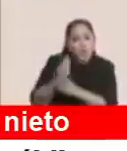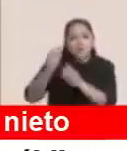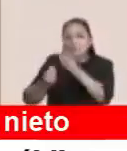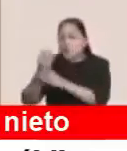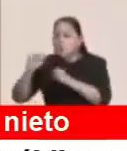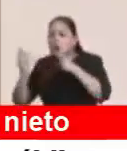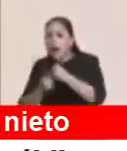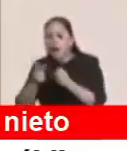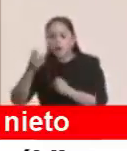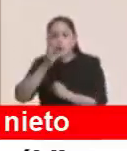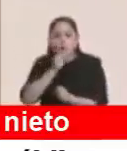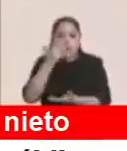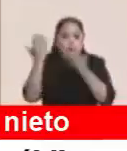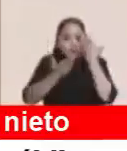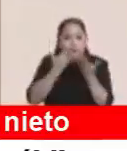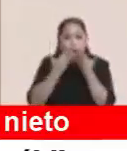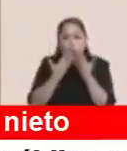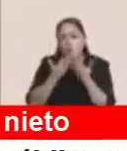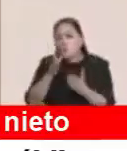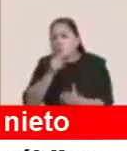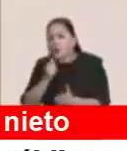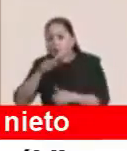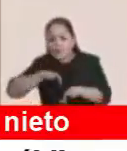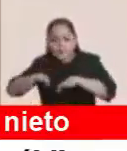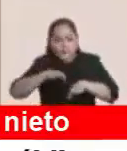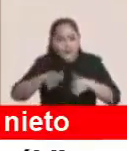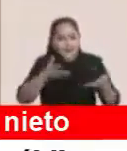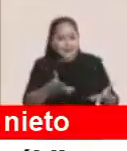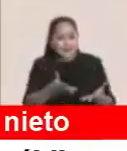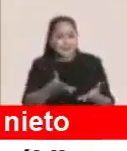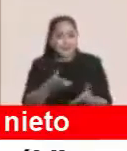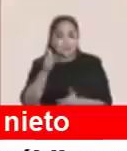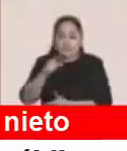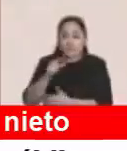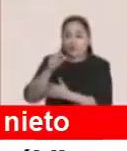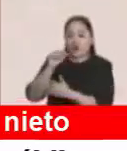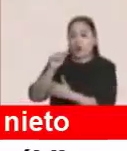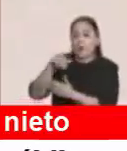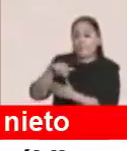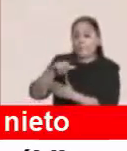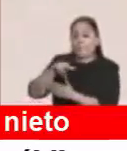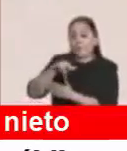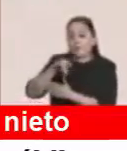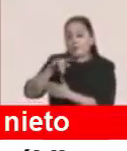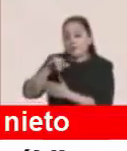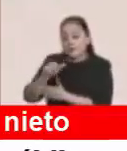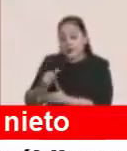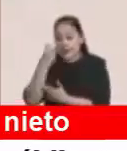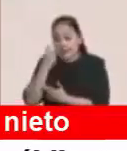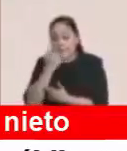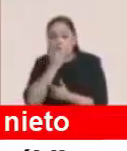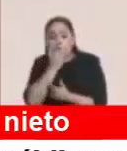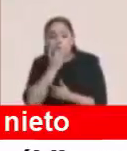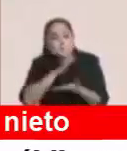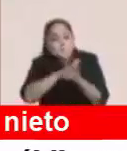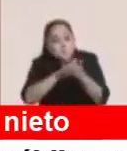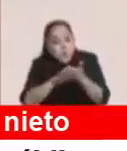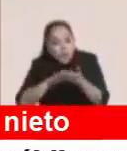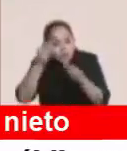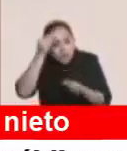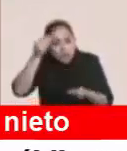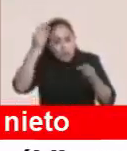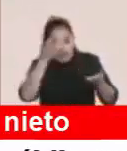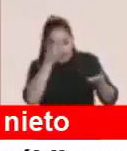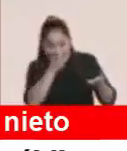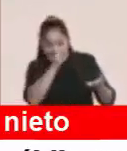desde hace mucho tiempo, pero ya no voy a ver el segundo ni el tercer debate. Es horrible, es un martirio tener que escuchar